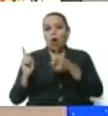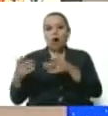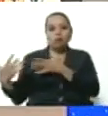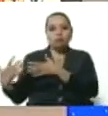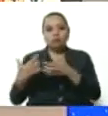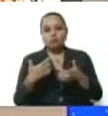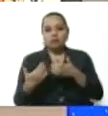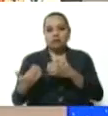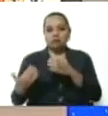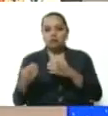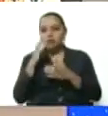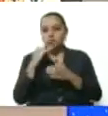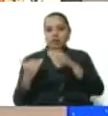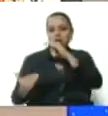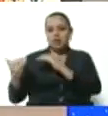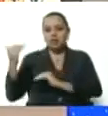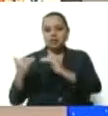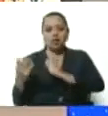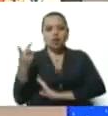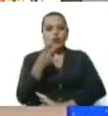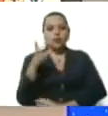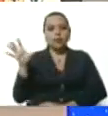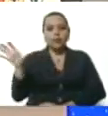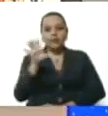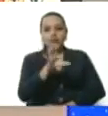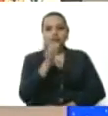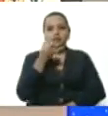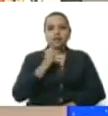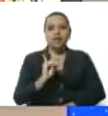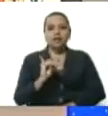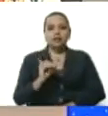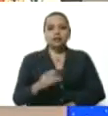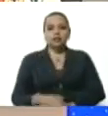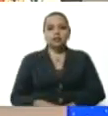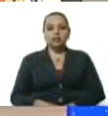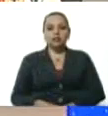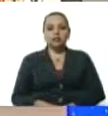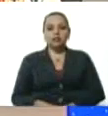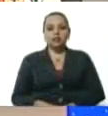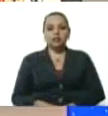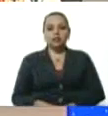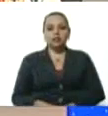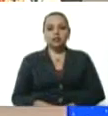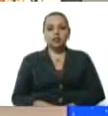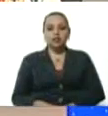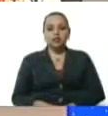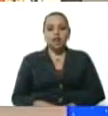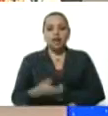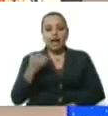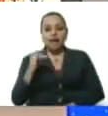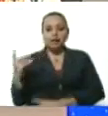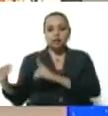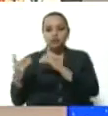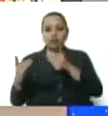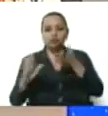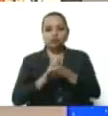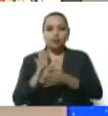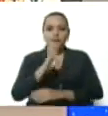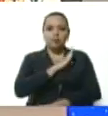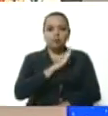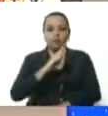de inestabilidad entre ambos países que estamos disputando un territorio como es el